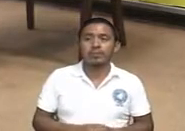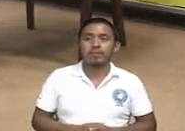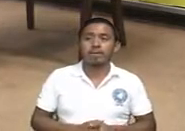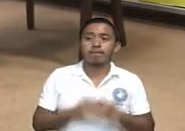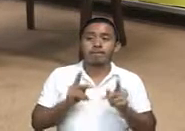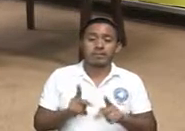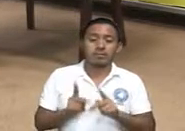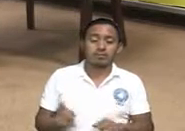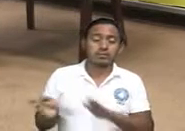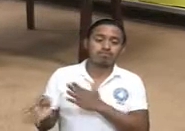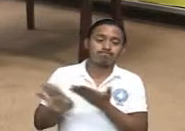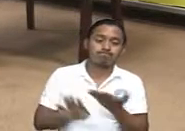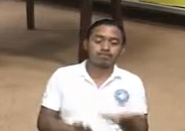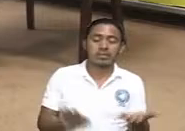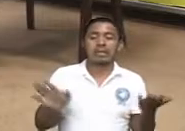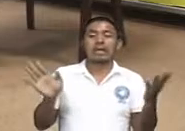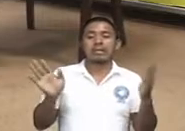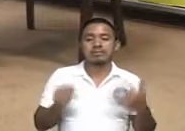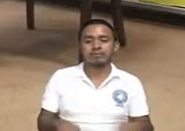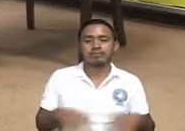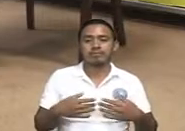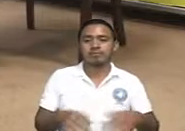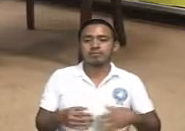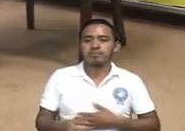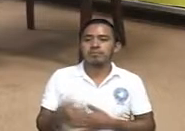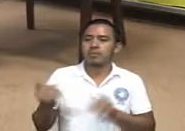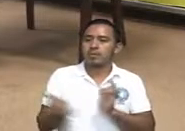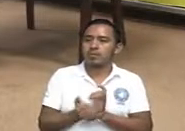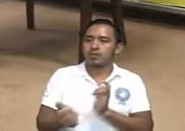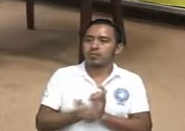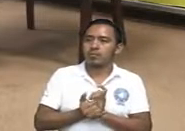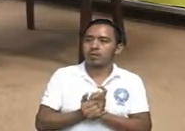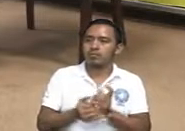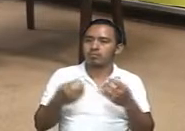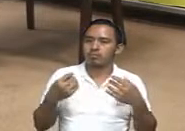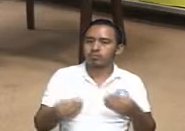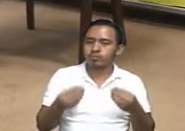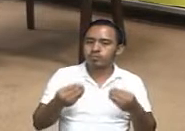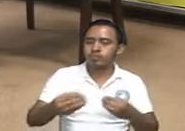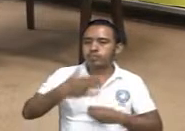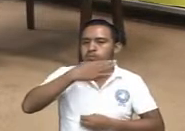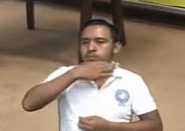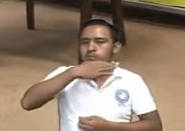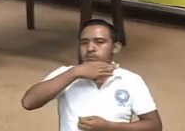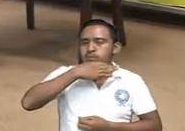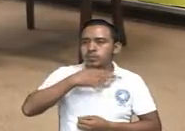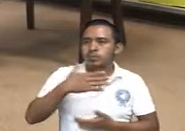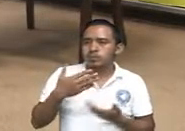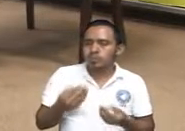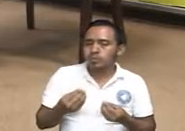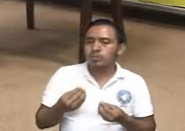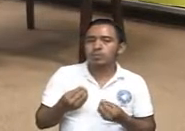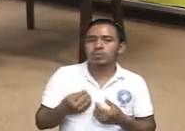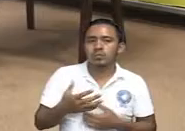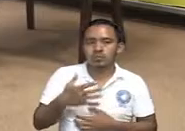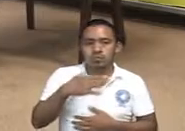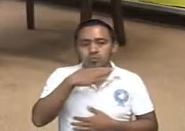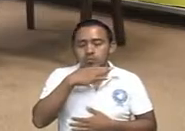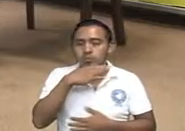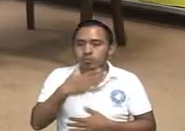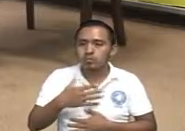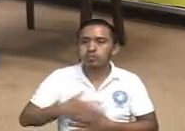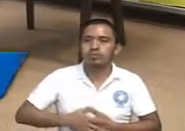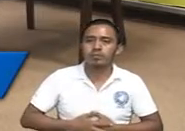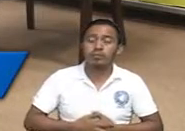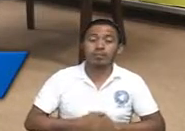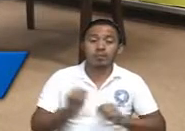muere alguien, obviamente, también es un factor muy preocupante, un factor de mucho riesgo,